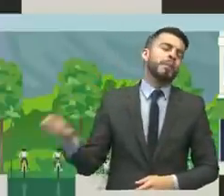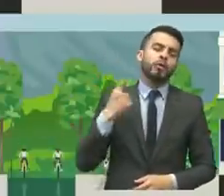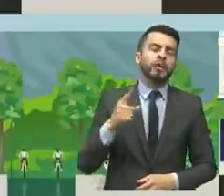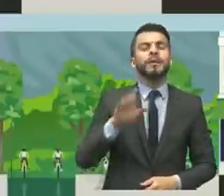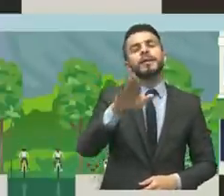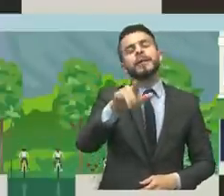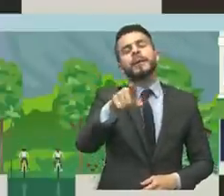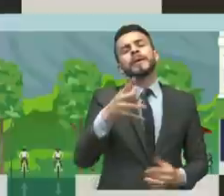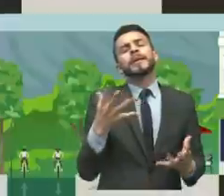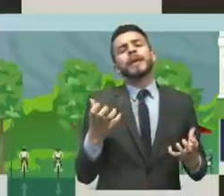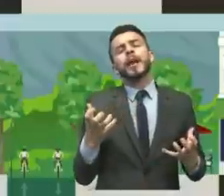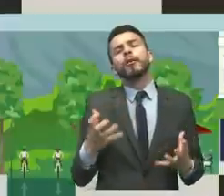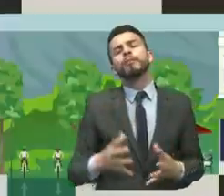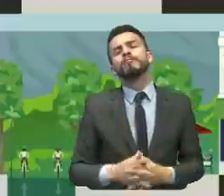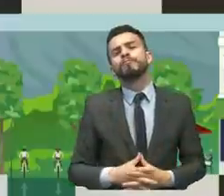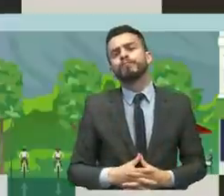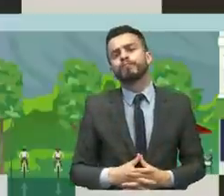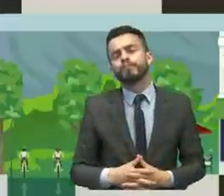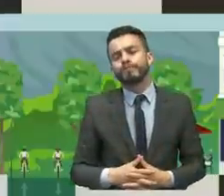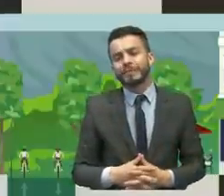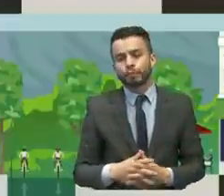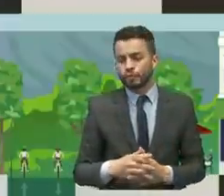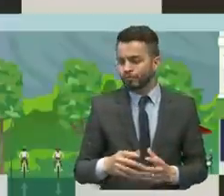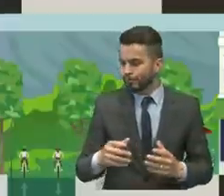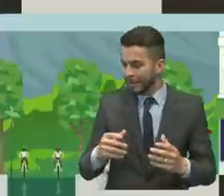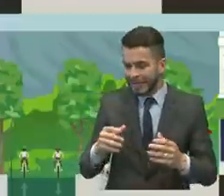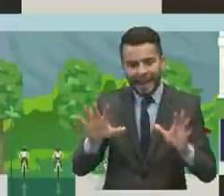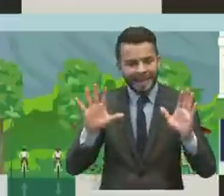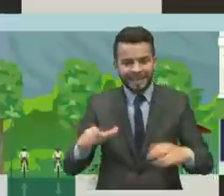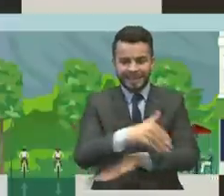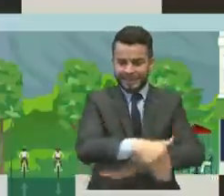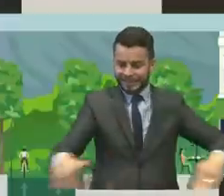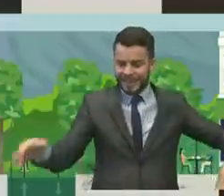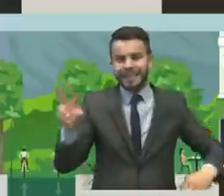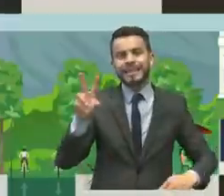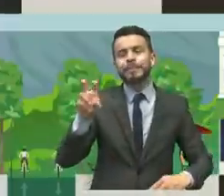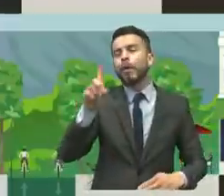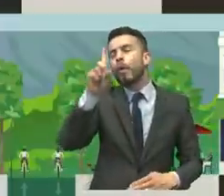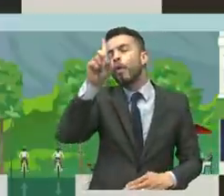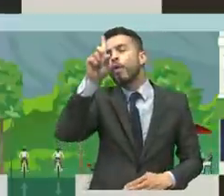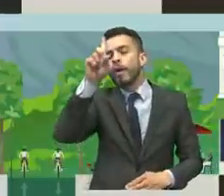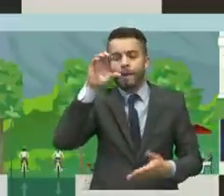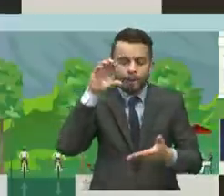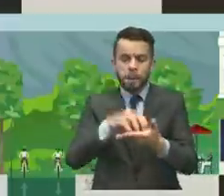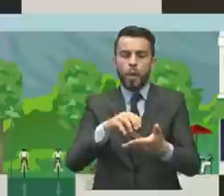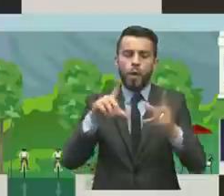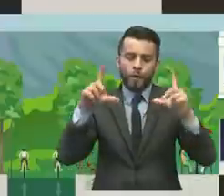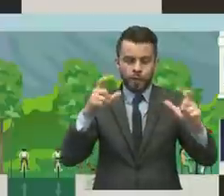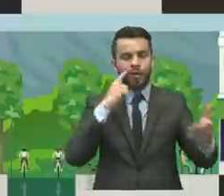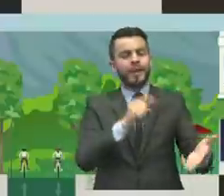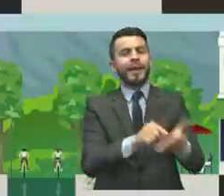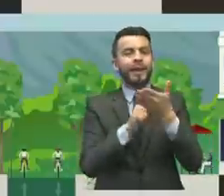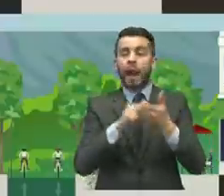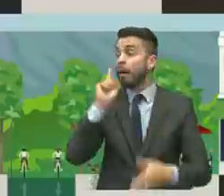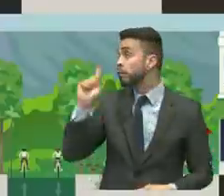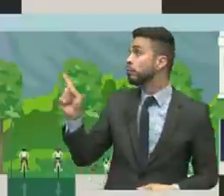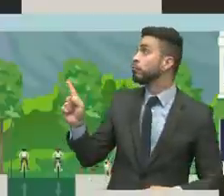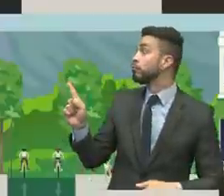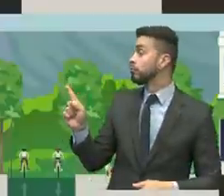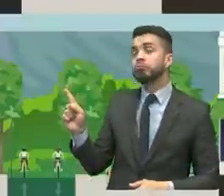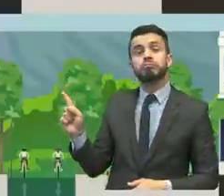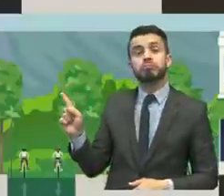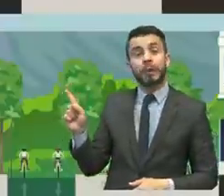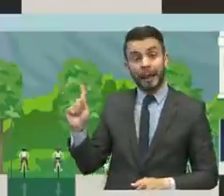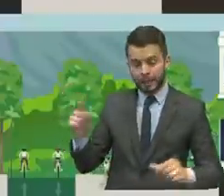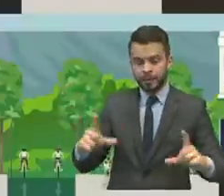una, que simbolice las tres propuestas de diseño conceptual del Corredor Verde Séptimo, esta podría ser una buena